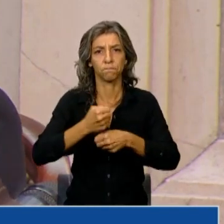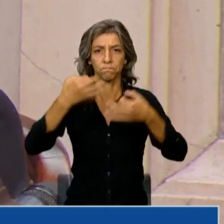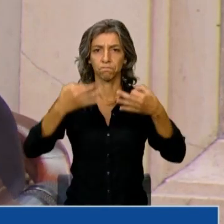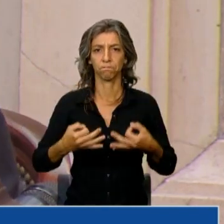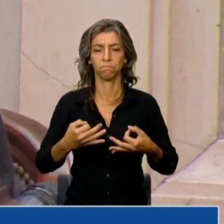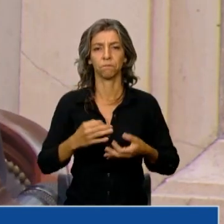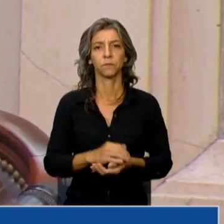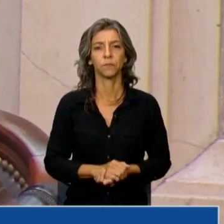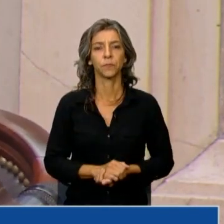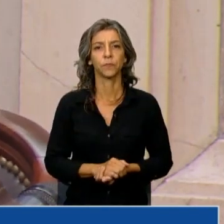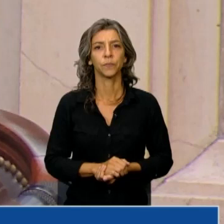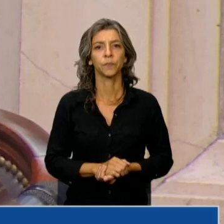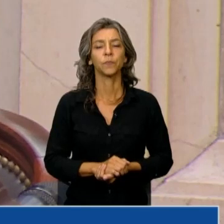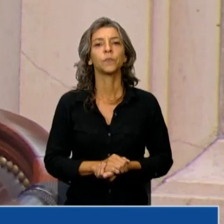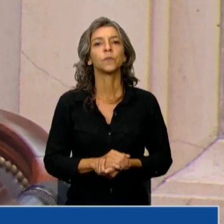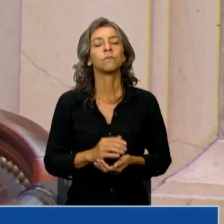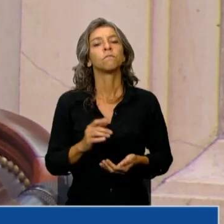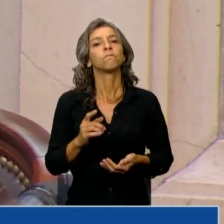Pero las 27